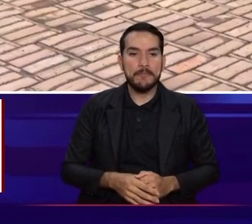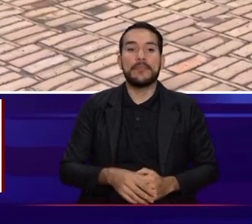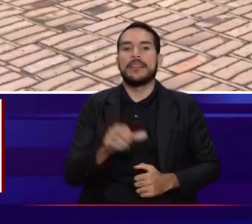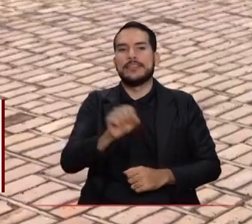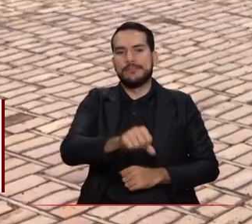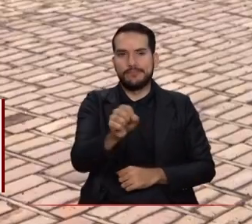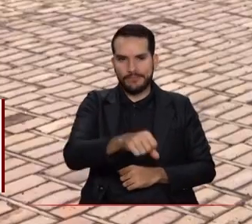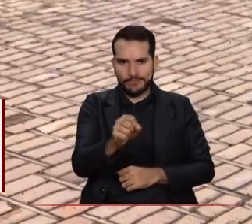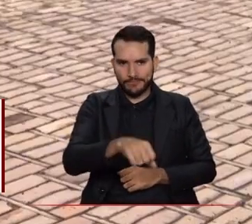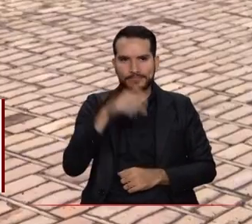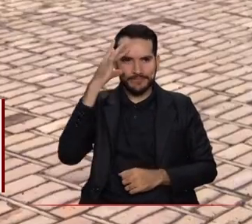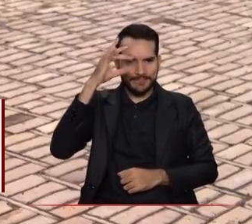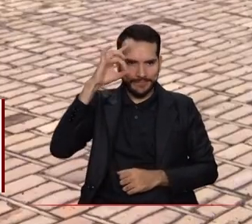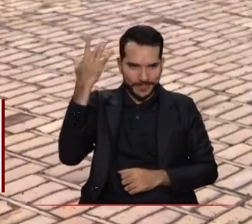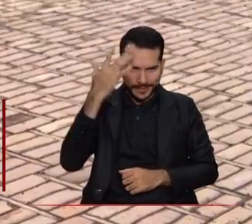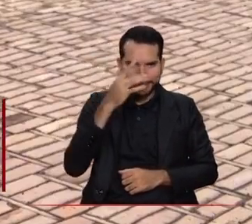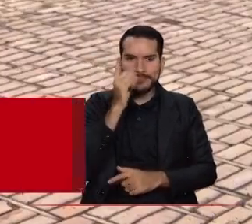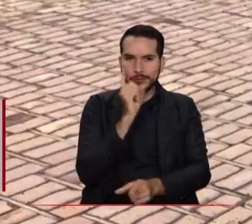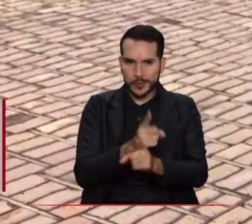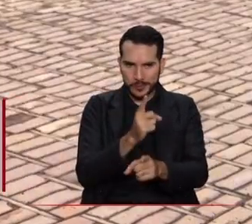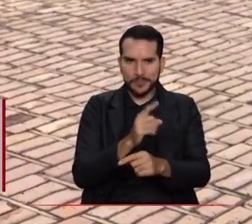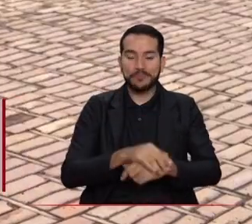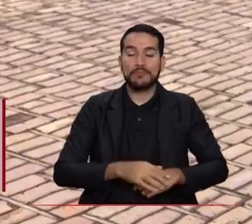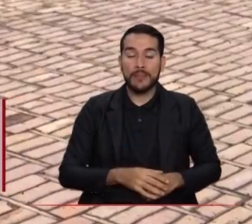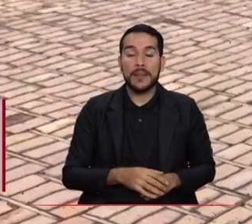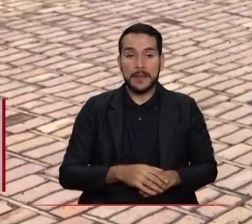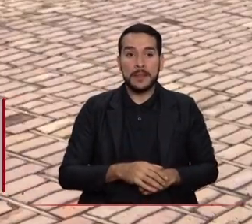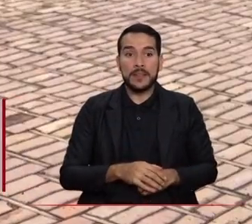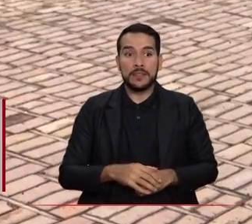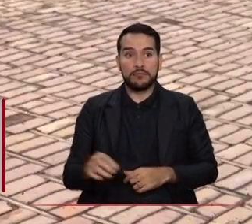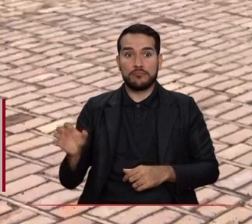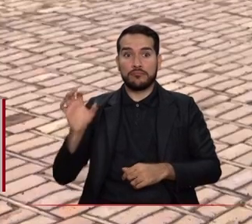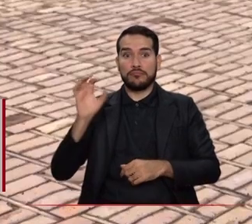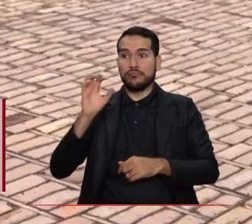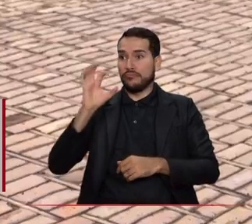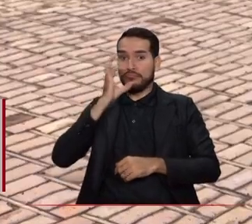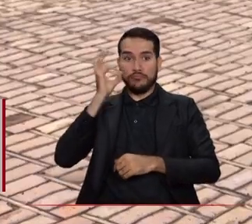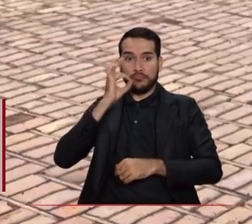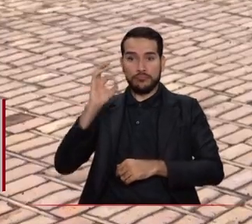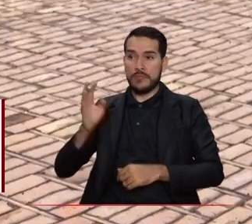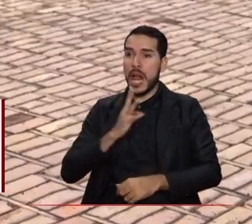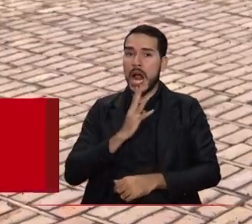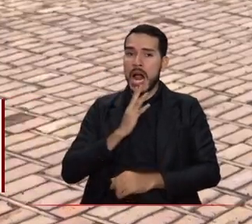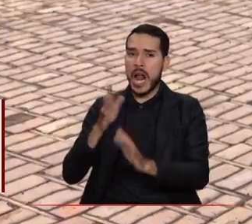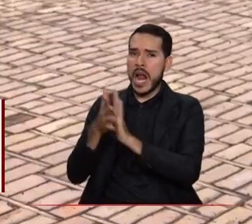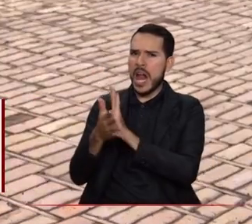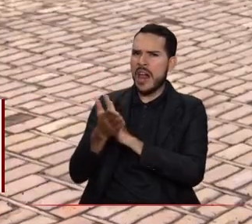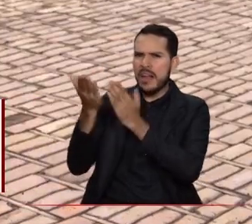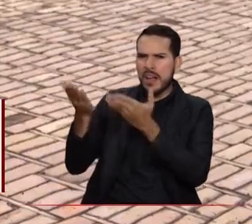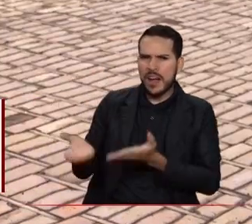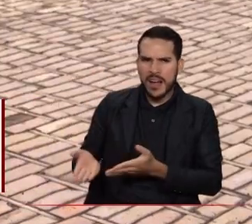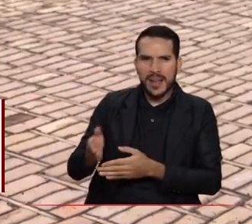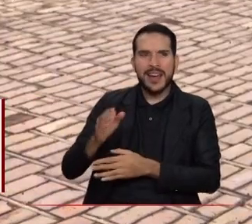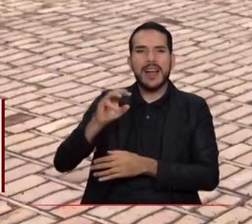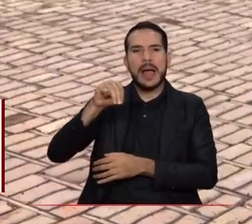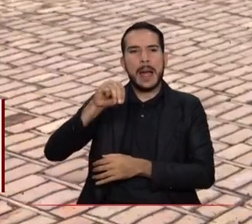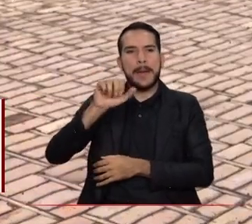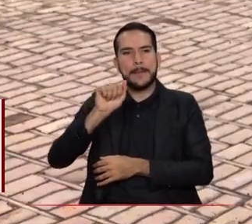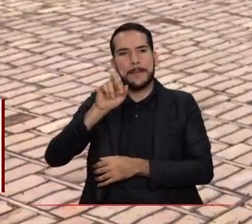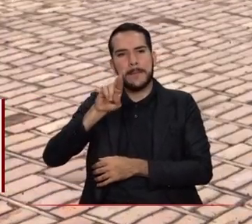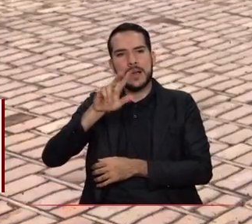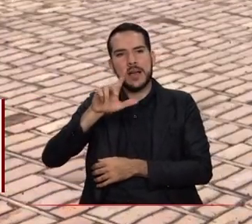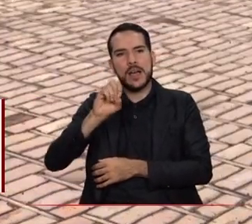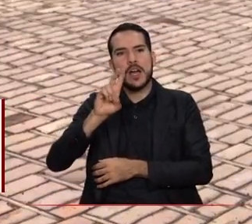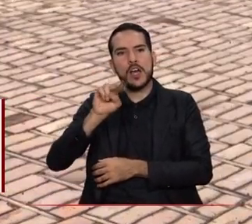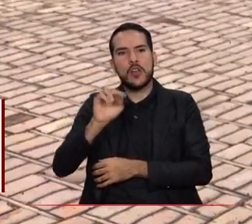Así es, Gigi, mire, en este pronunciamiento habla alias Marlon Vázquez, el jefe de esta nueva estructura, quien